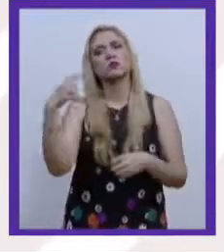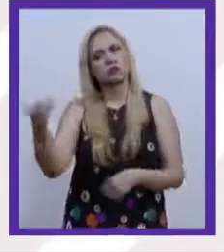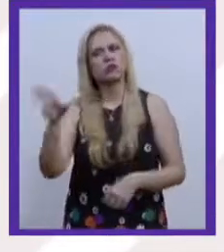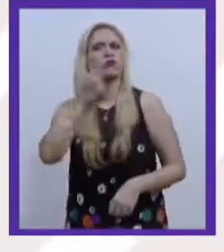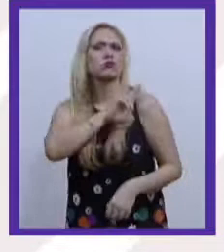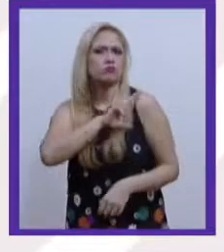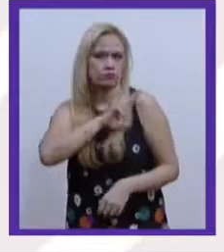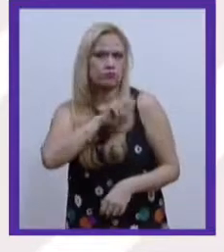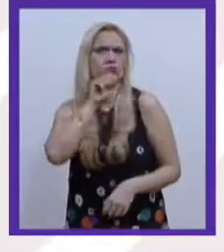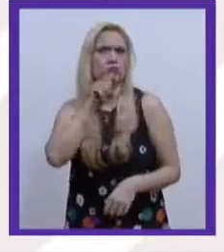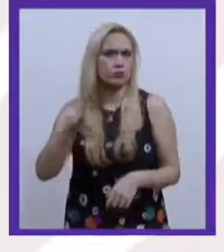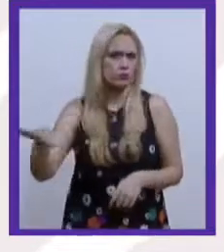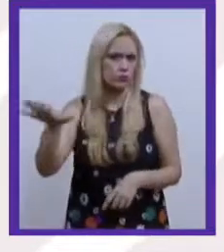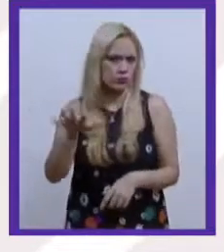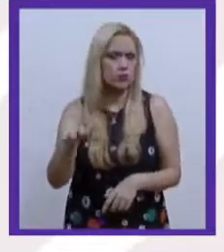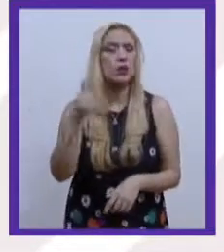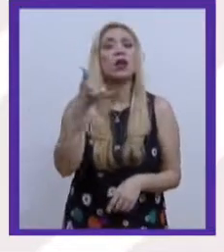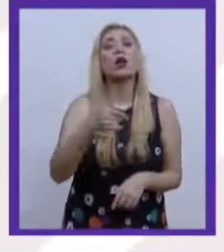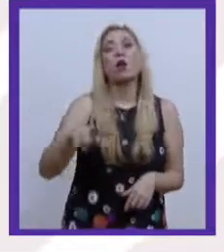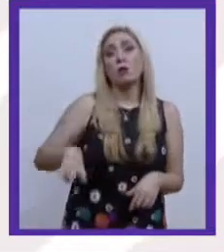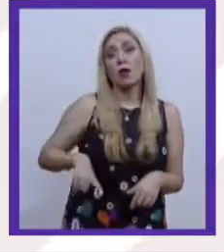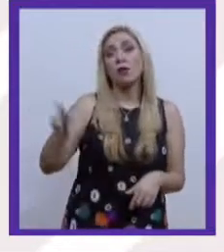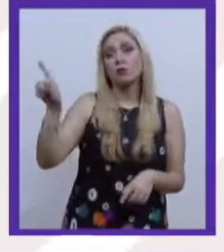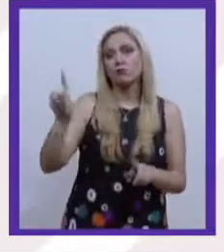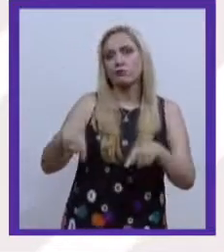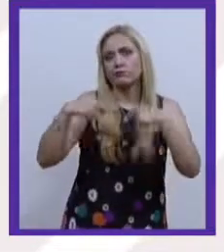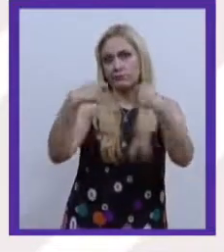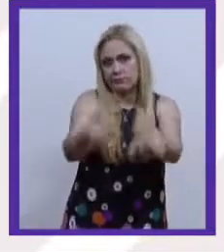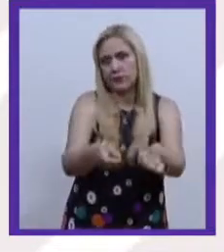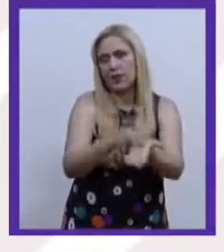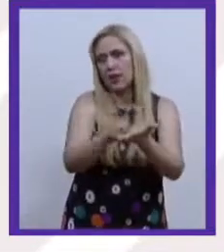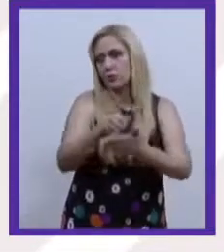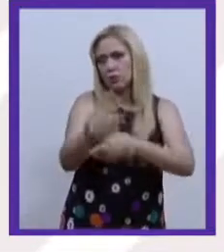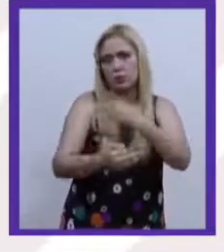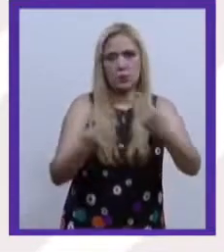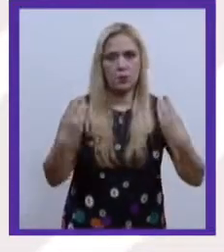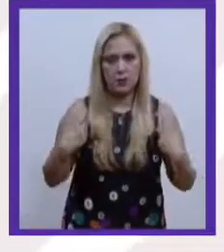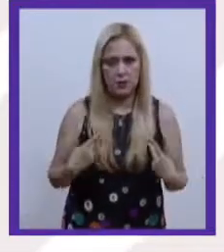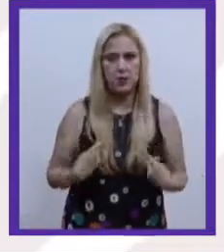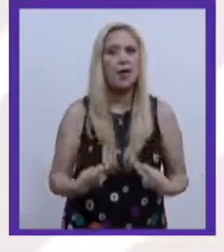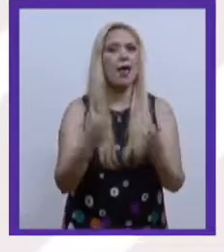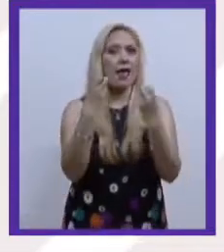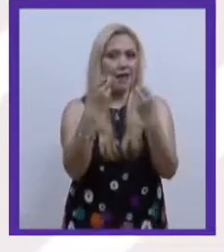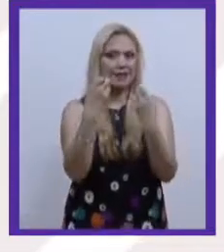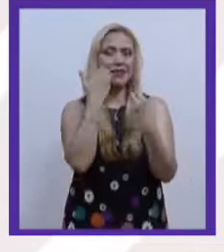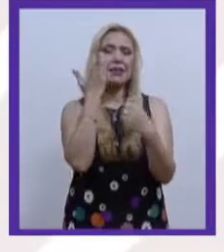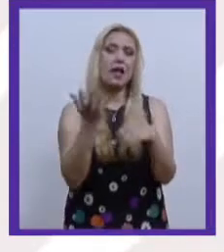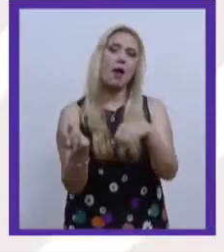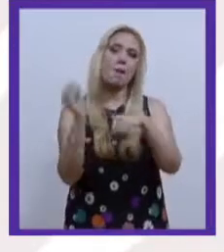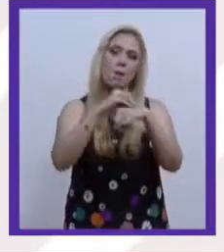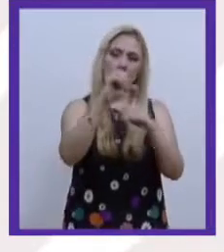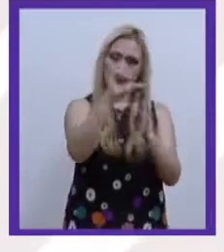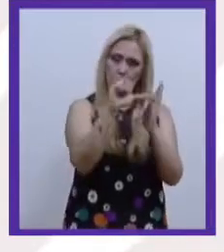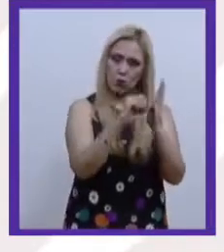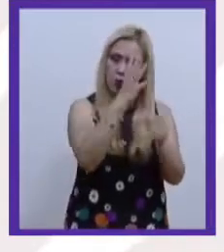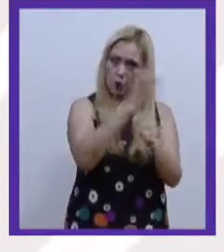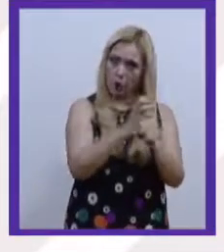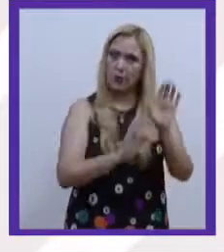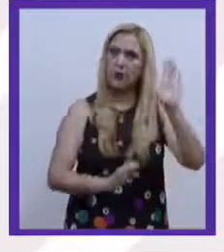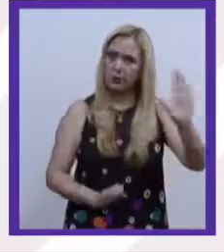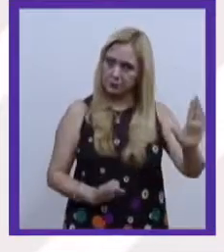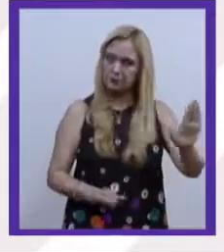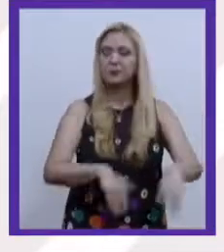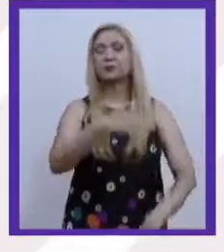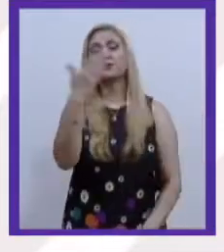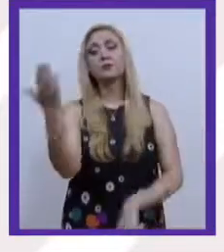privada y el propio Estado en garantizar este derecho a todas las personas. Eso queda establecido en el artículo 4 constitucional, y